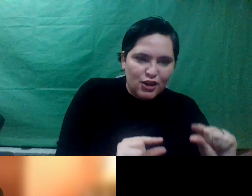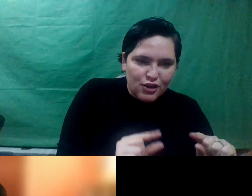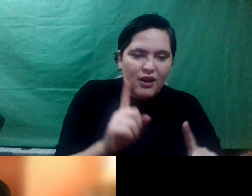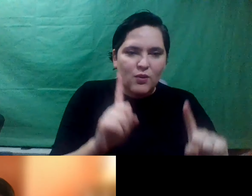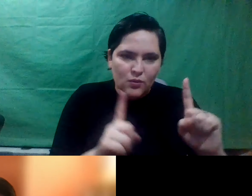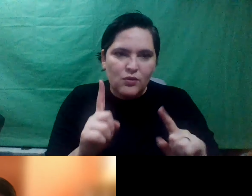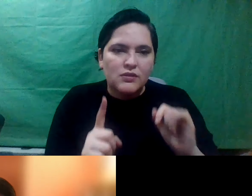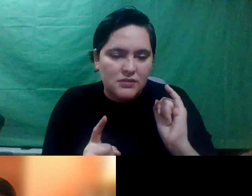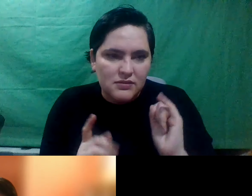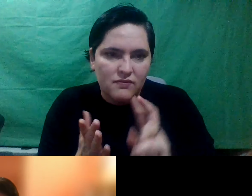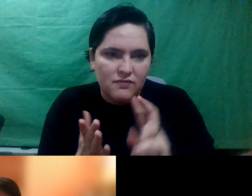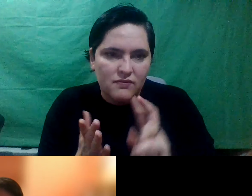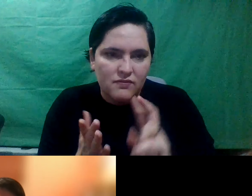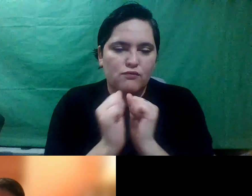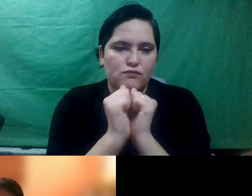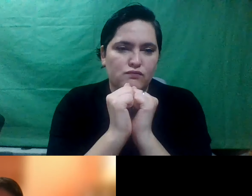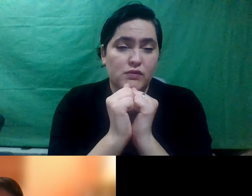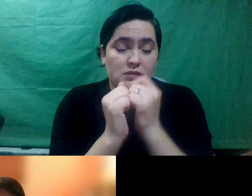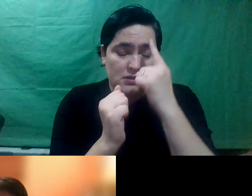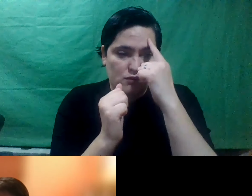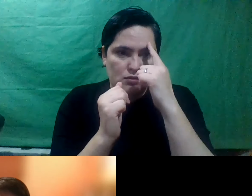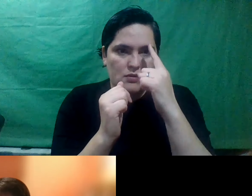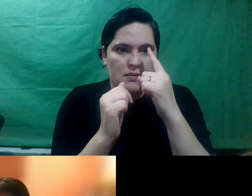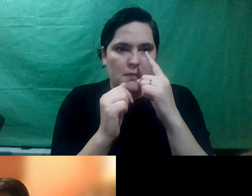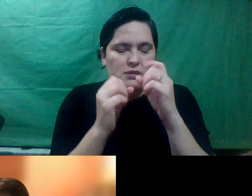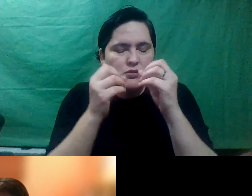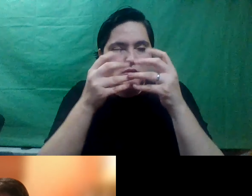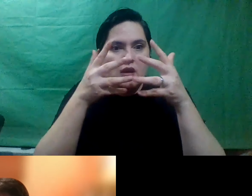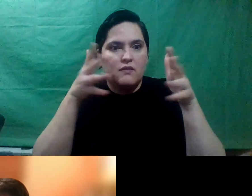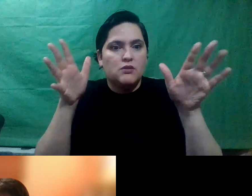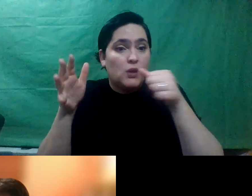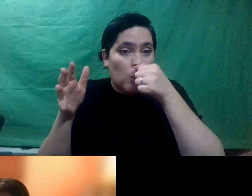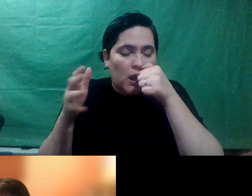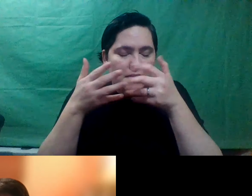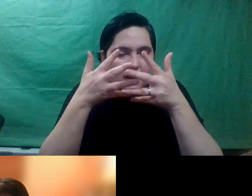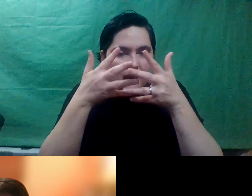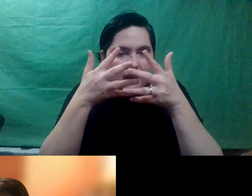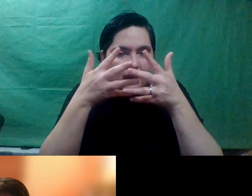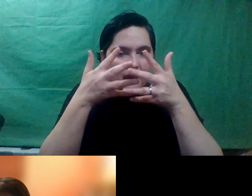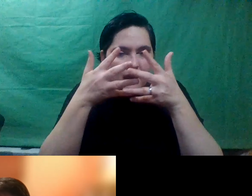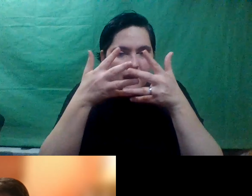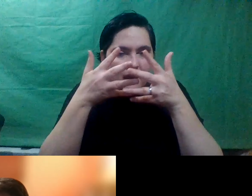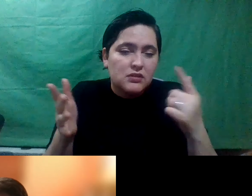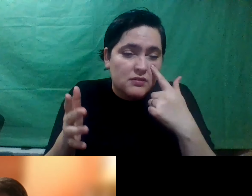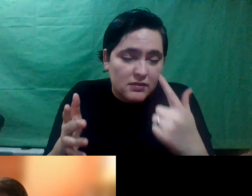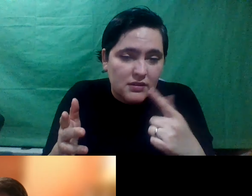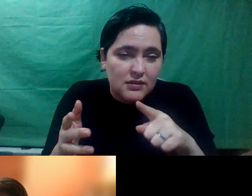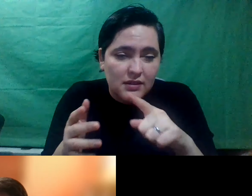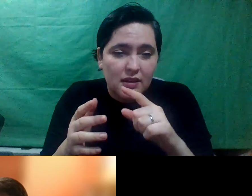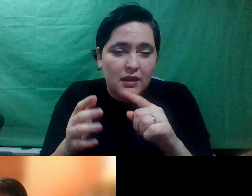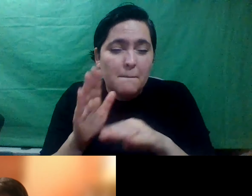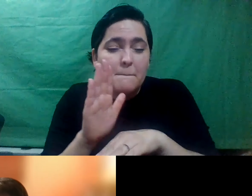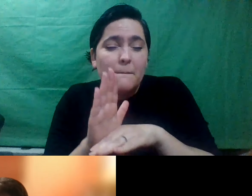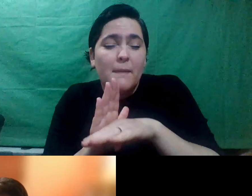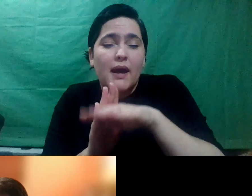repertorio funcional del cerebro o de la actividad se expande un poco con psicodélicos, lo que la entropía también, de alguna manera, el aumento de entropía.